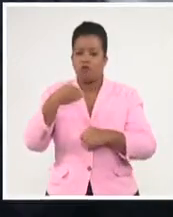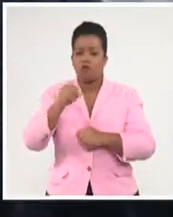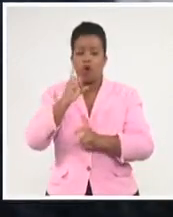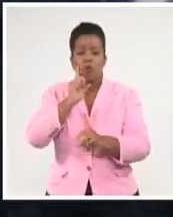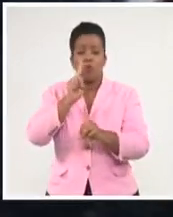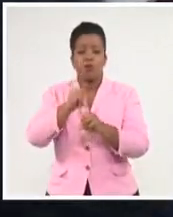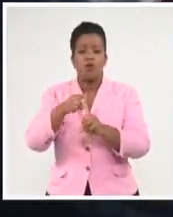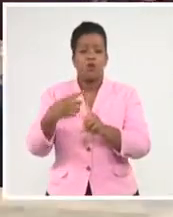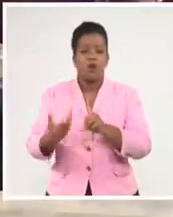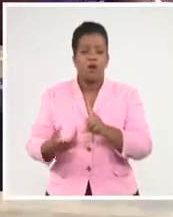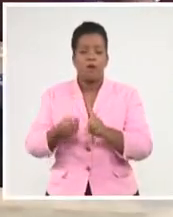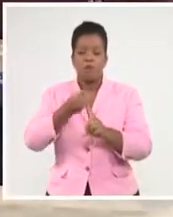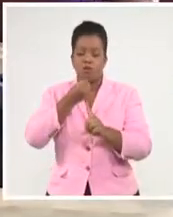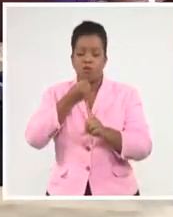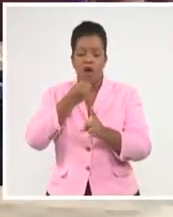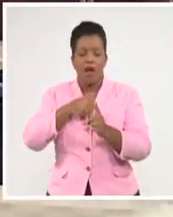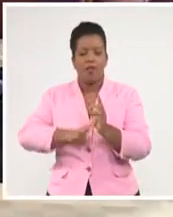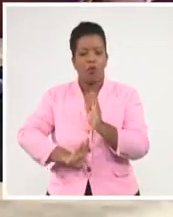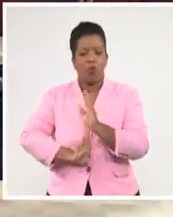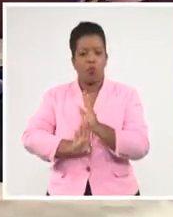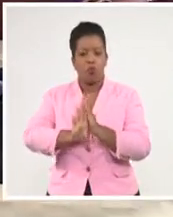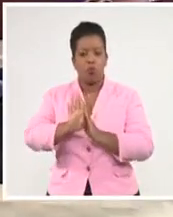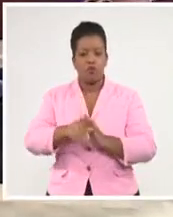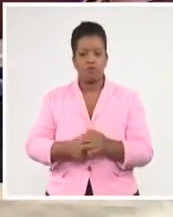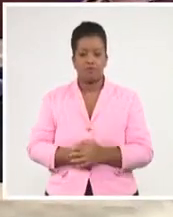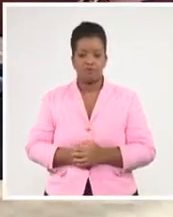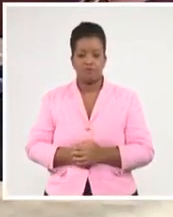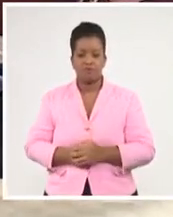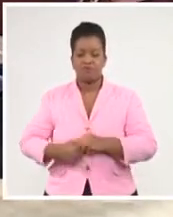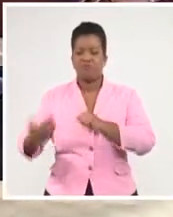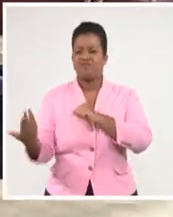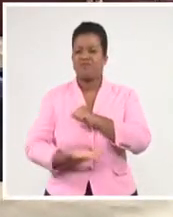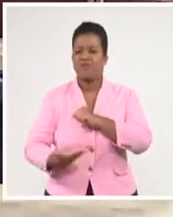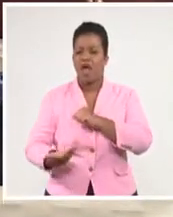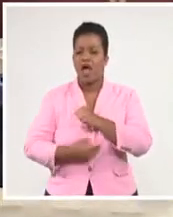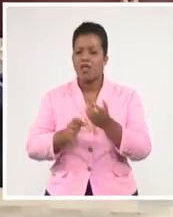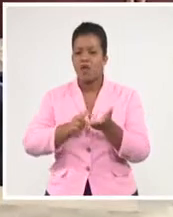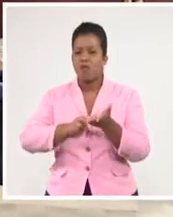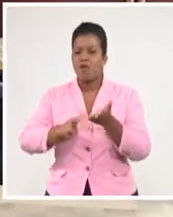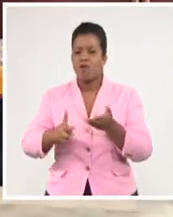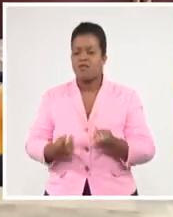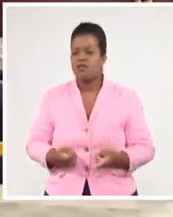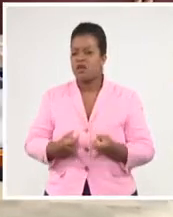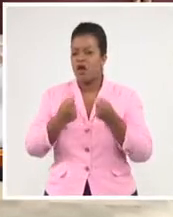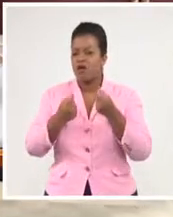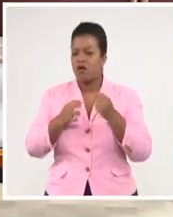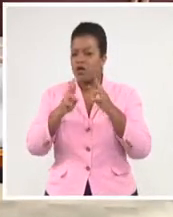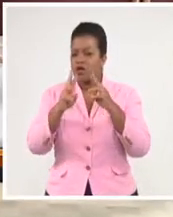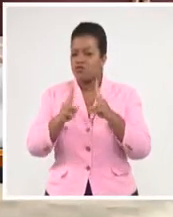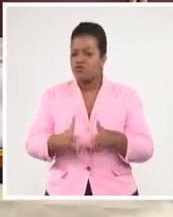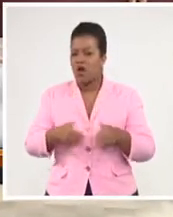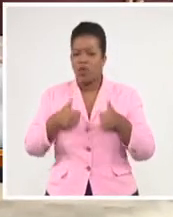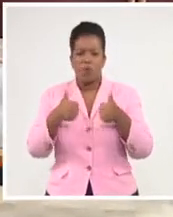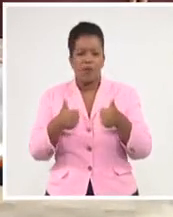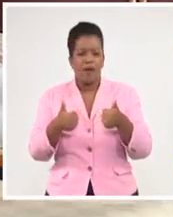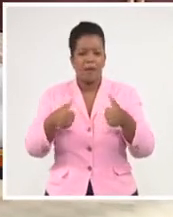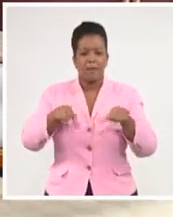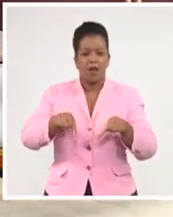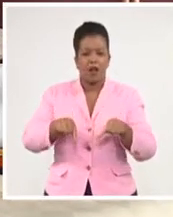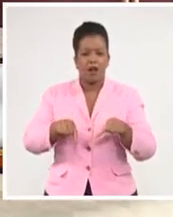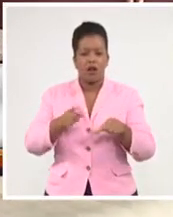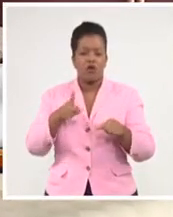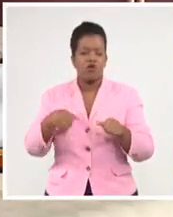alcanzar la sostenibilidad. ¿Cómo está la caña que tiene el río en esta provincia? ¿Qué rendimiento tiene? ¿Qué potencialidades